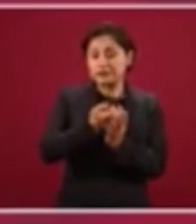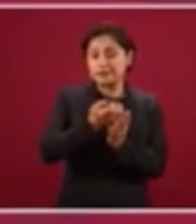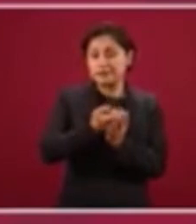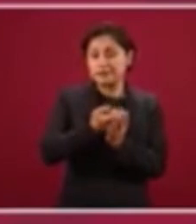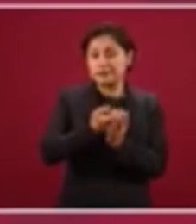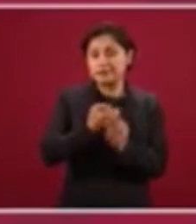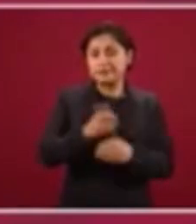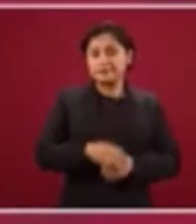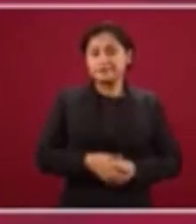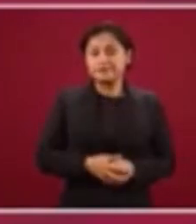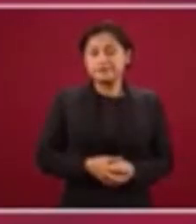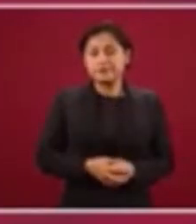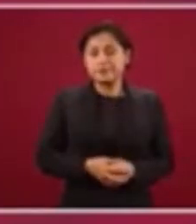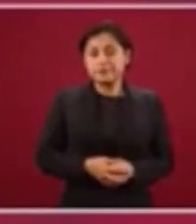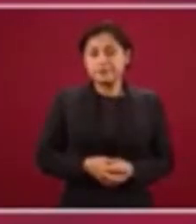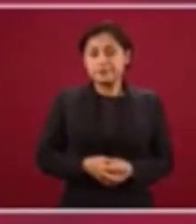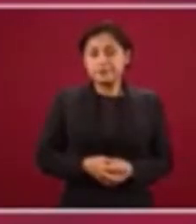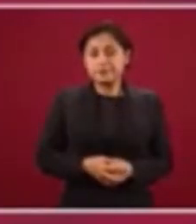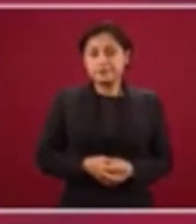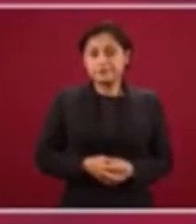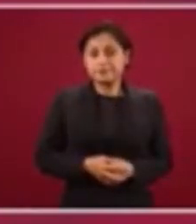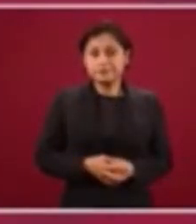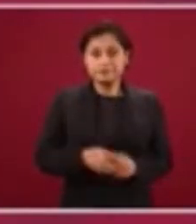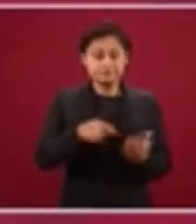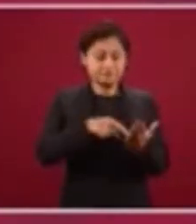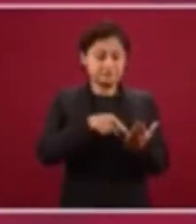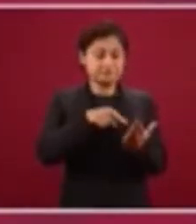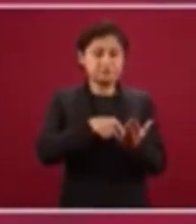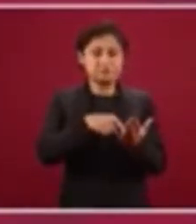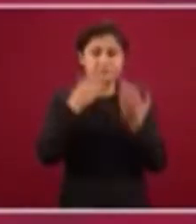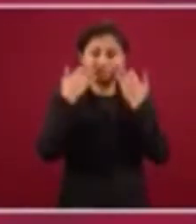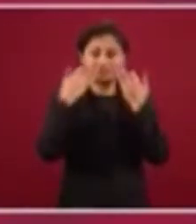no se tienen elementos.